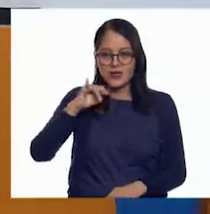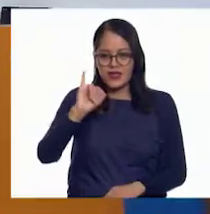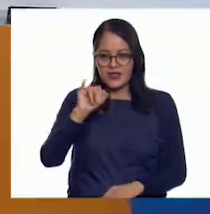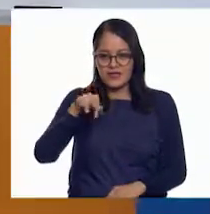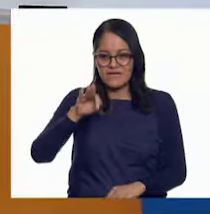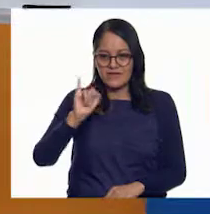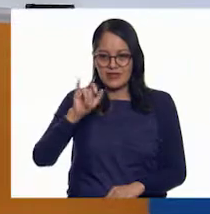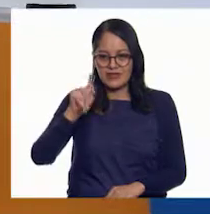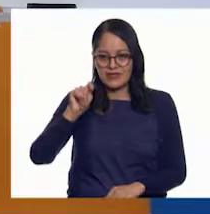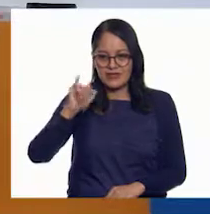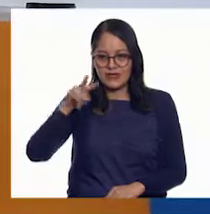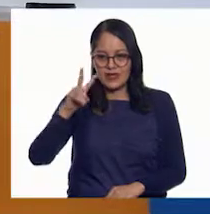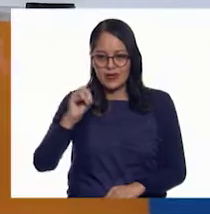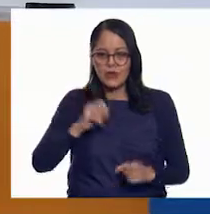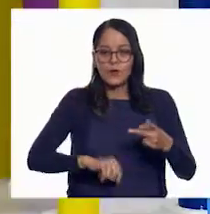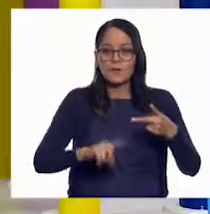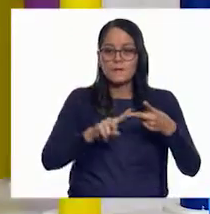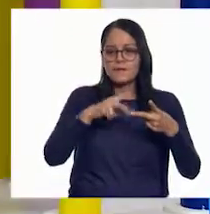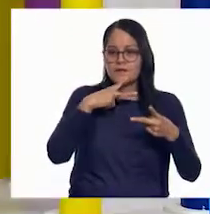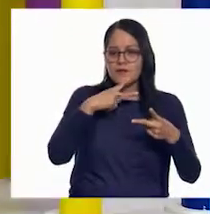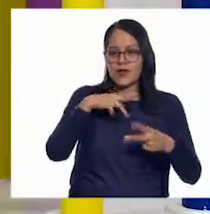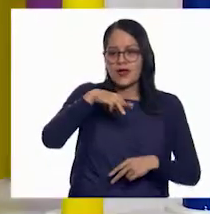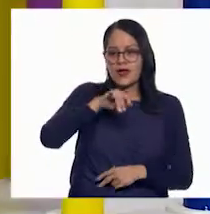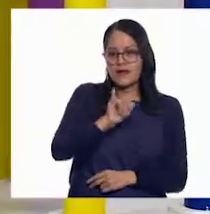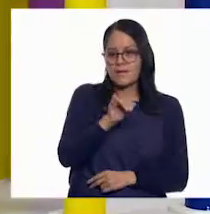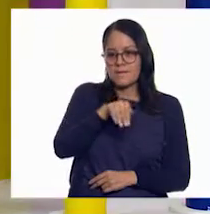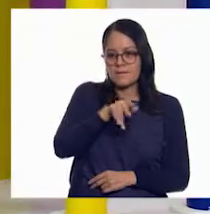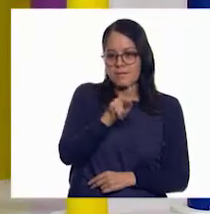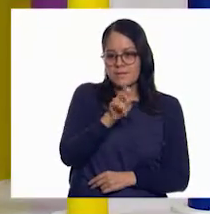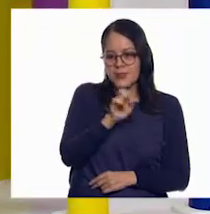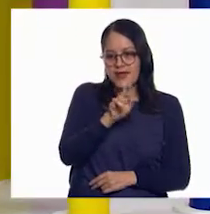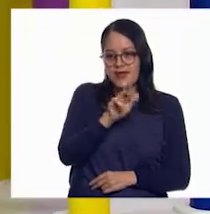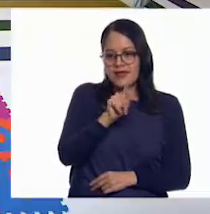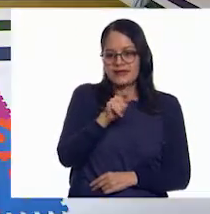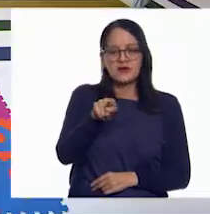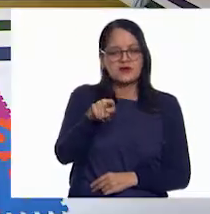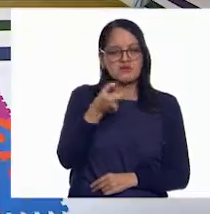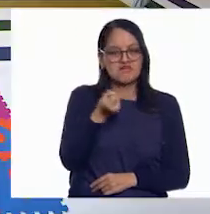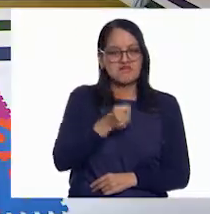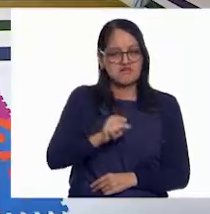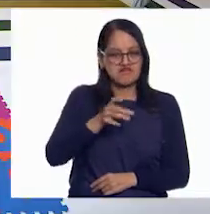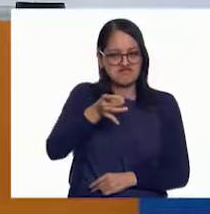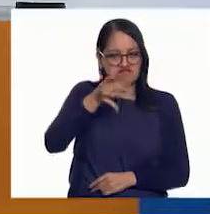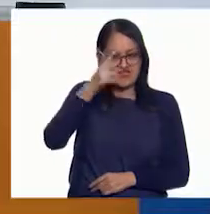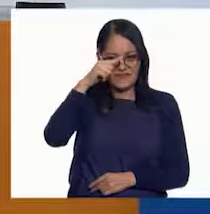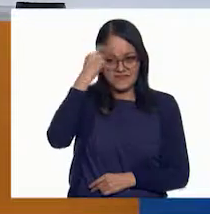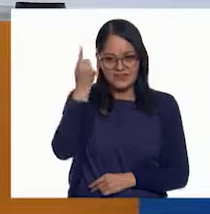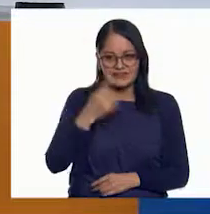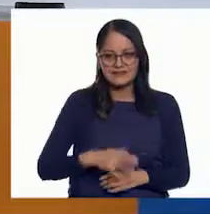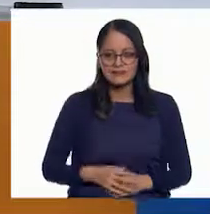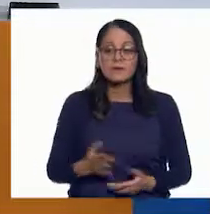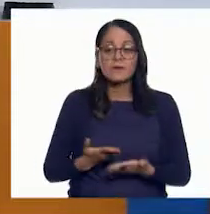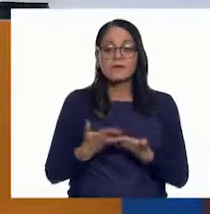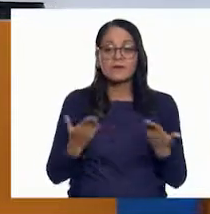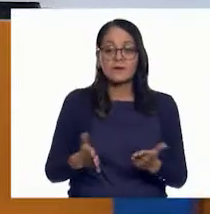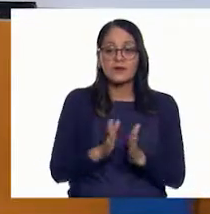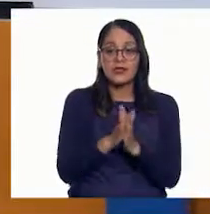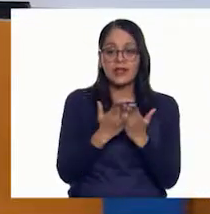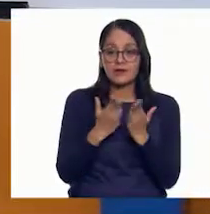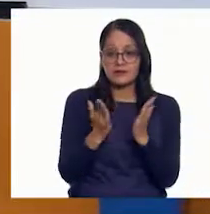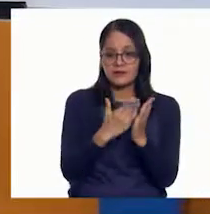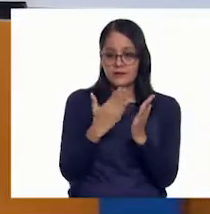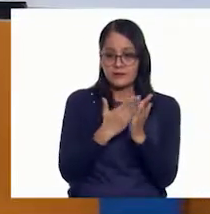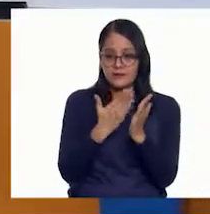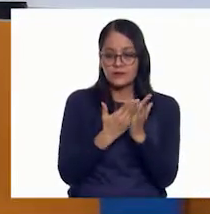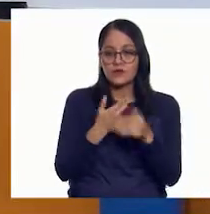el modo y el imperativo. No, ya. Eres una buenaza. ¿Qué te parece si vamos a nuestro libro de texto ahora,